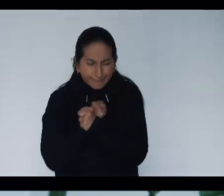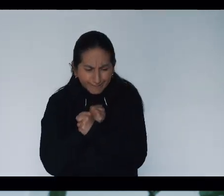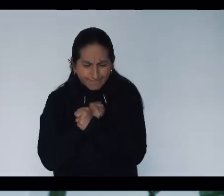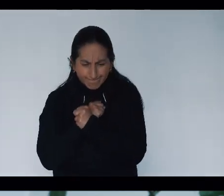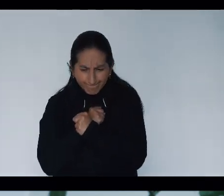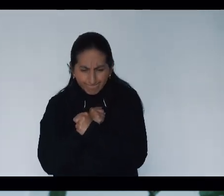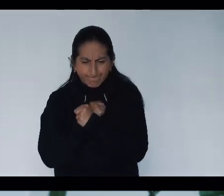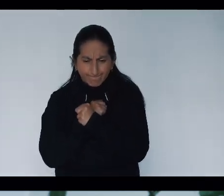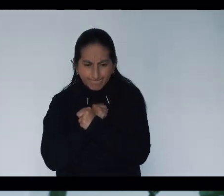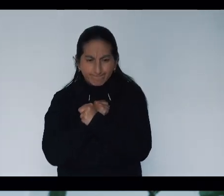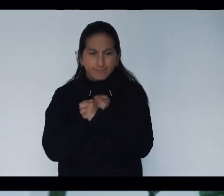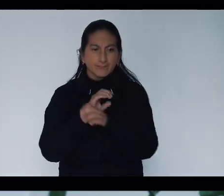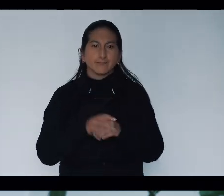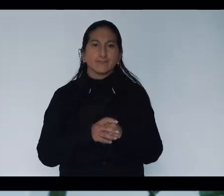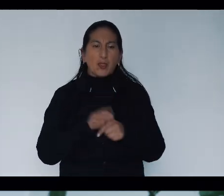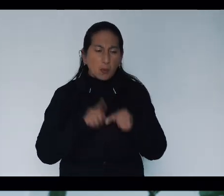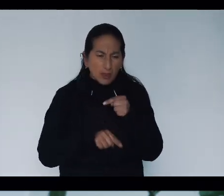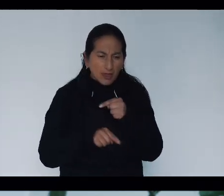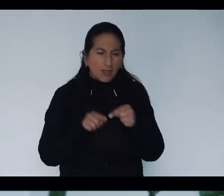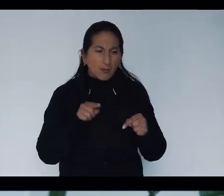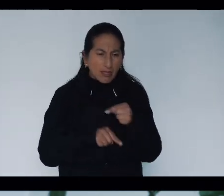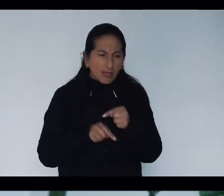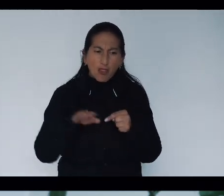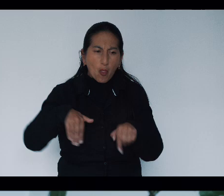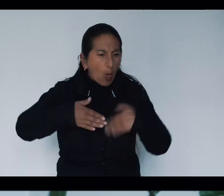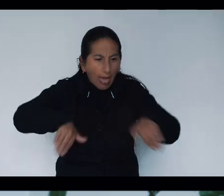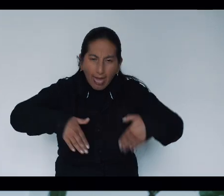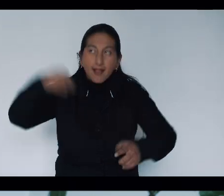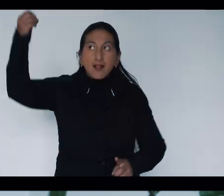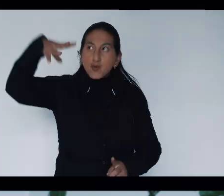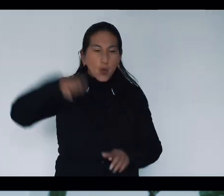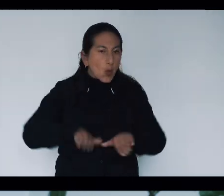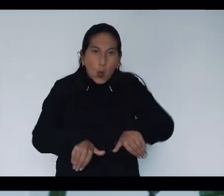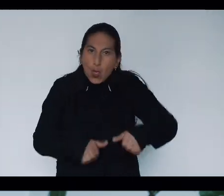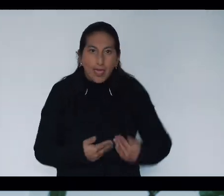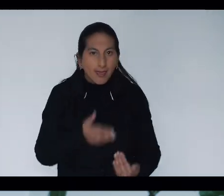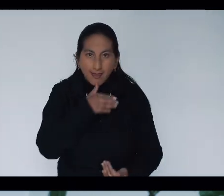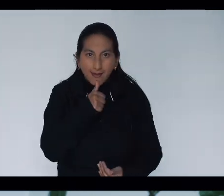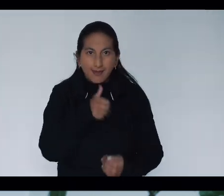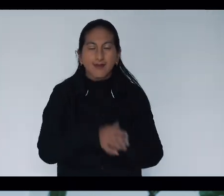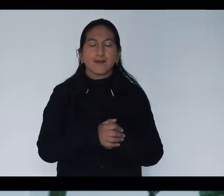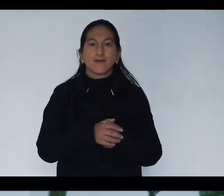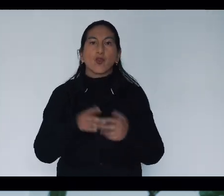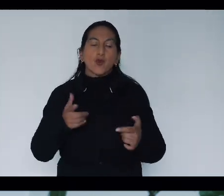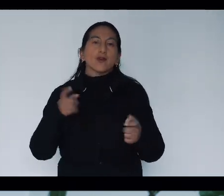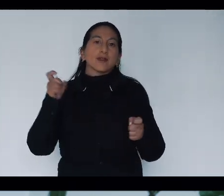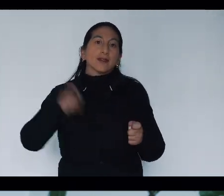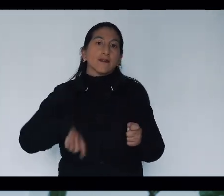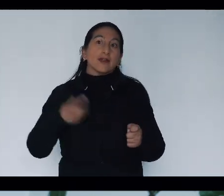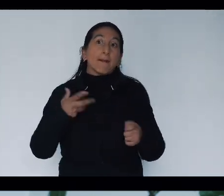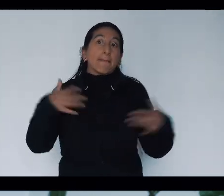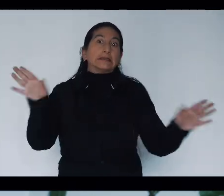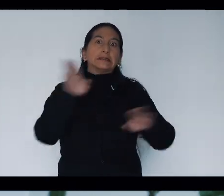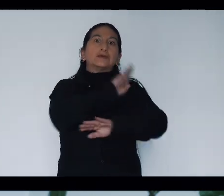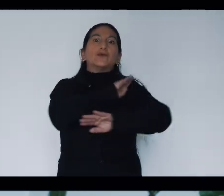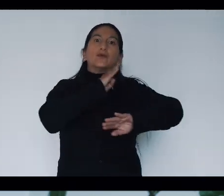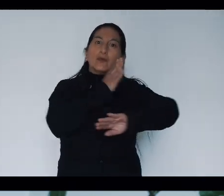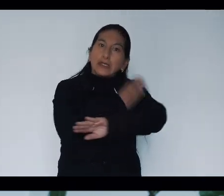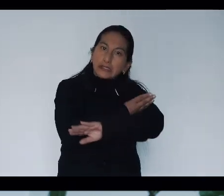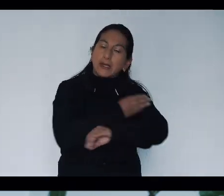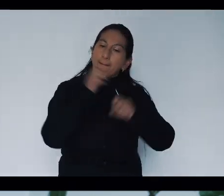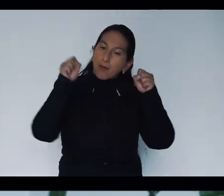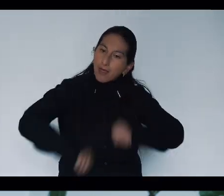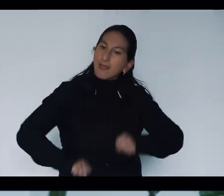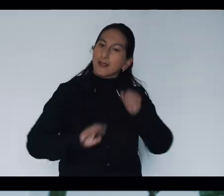no existe la luz, pero sí la hay. Sí la hay, entonces debemos sacar fuerzas para poder salir de ello. Y